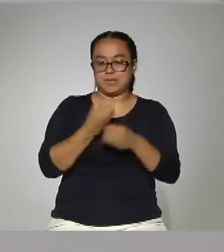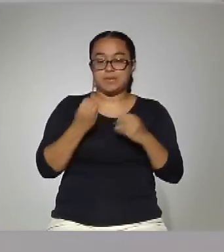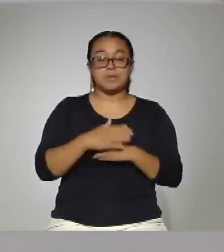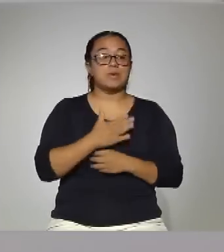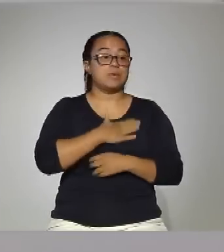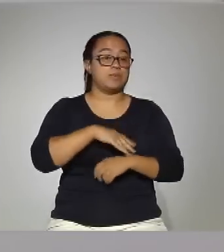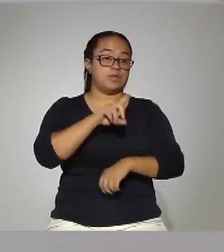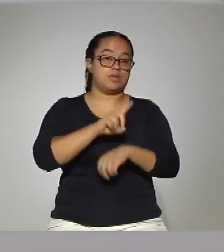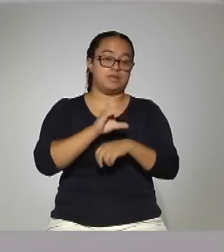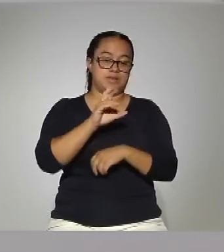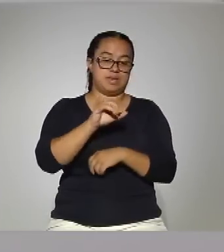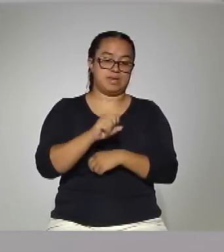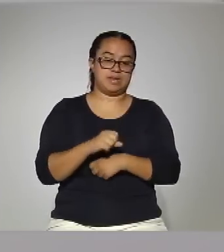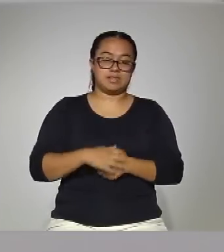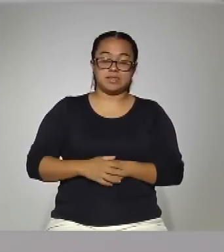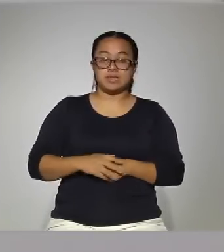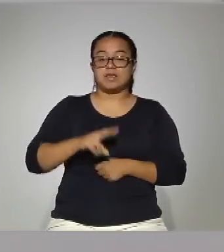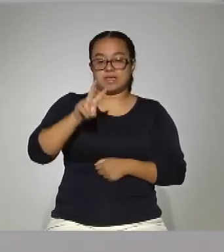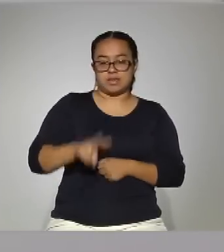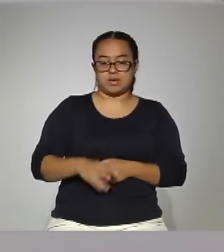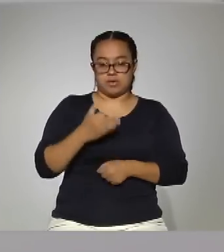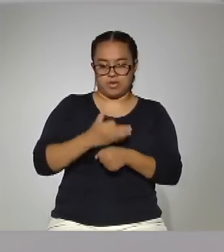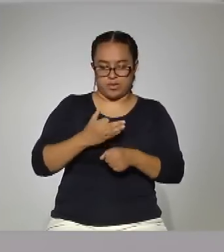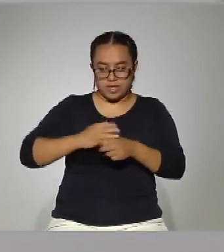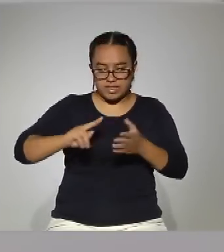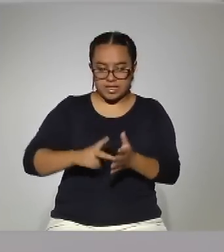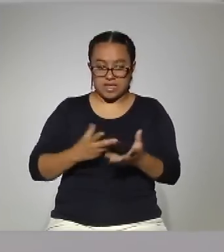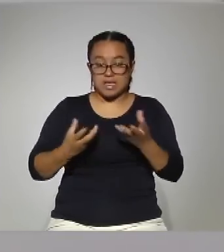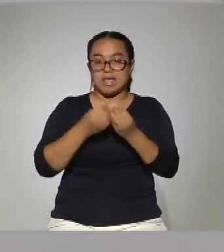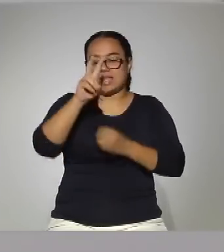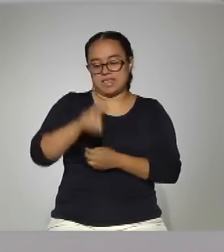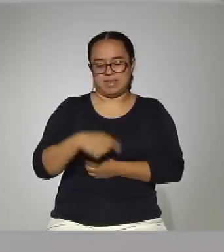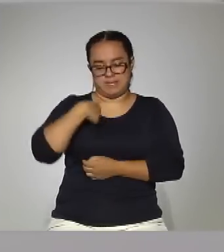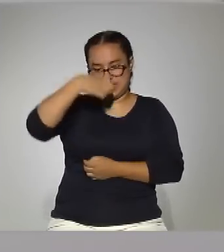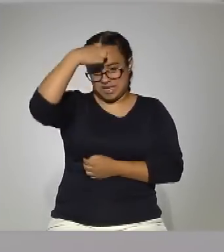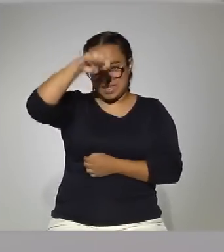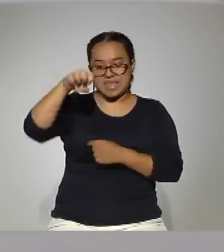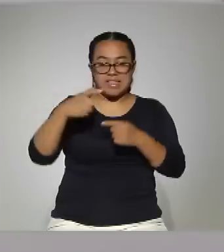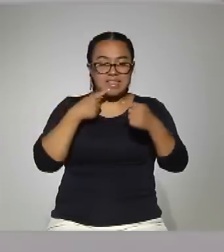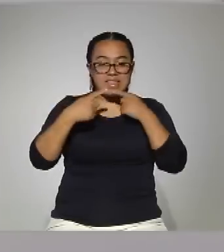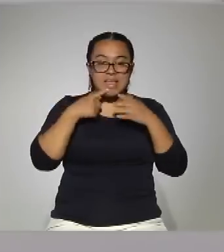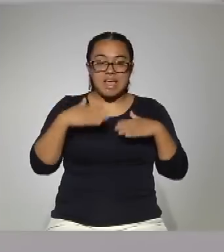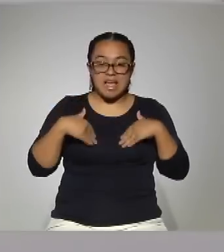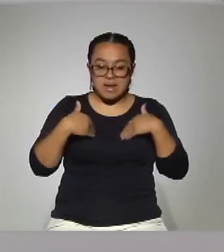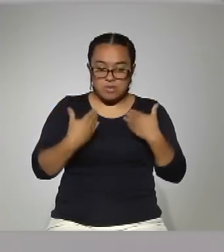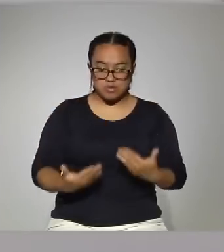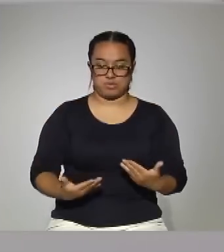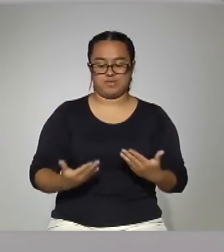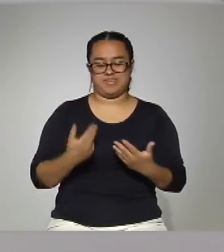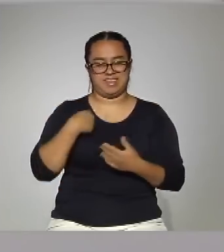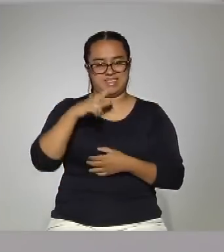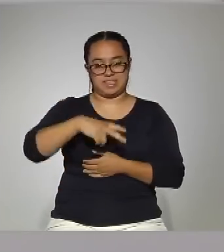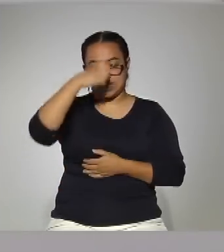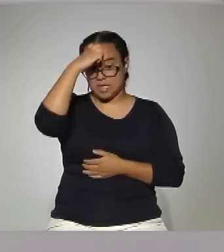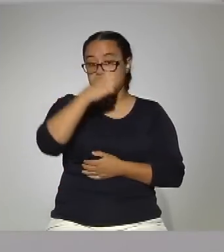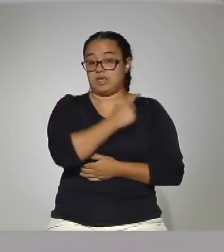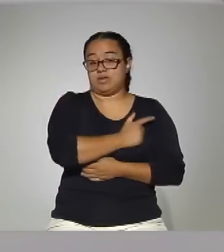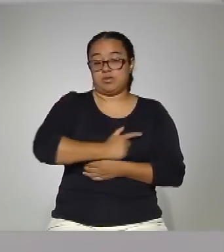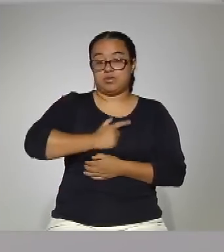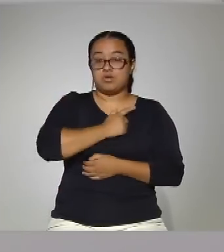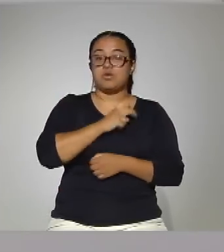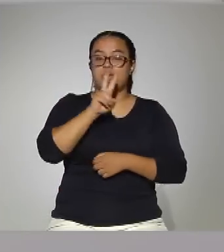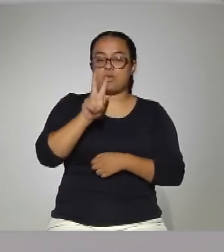La verdad que gozadera estar otra vez con ustedes, familia. Ya extrañaba Diálogos en Confianza, saber vivir. Y pues un gustazo porque hoy